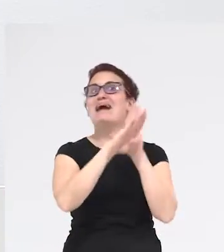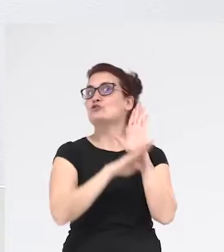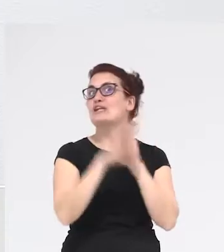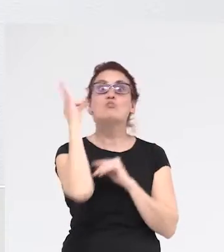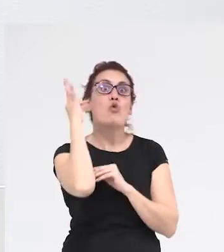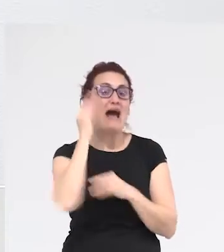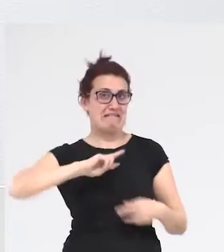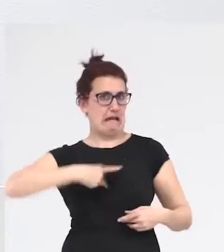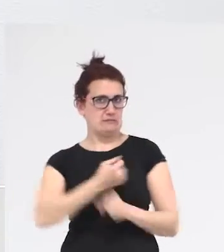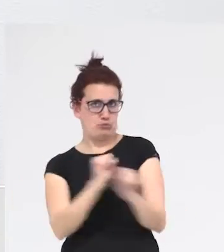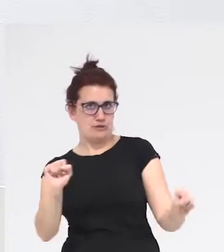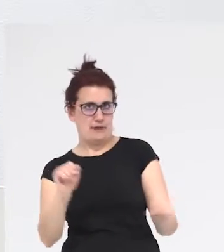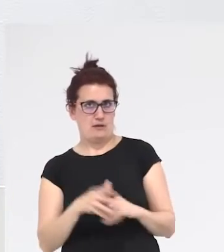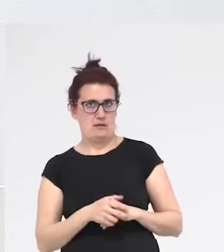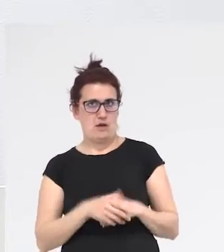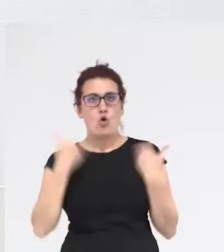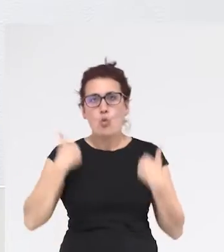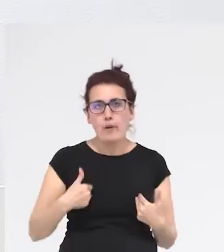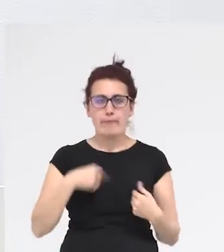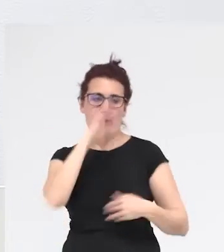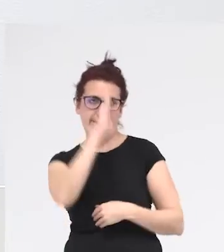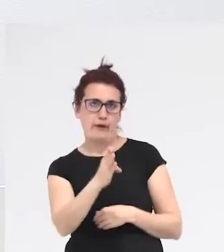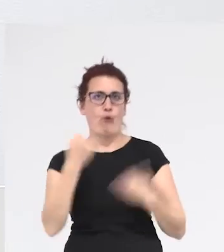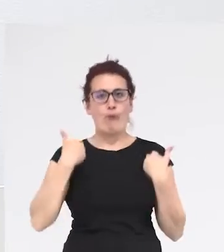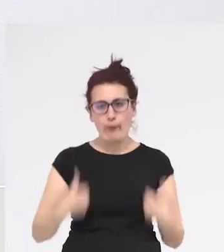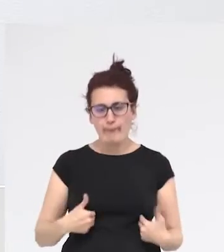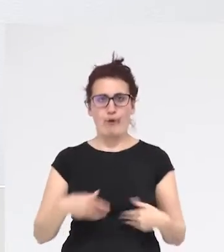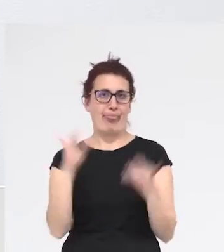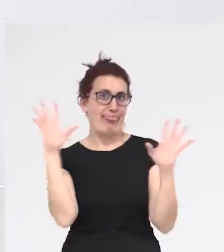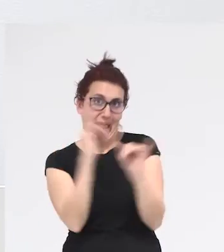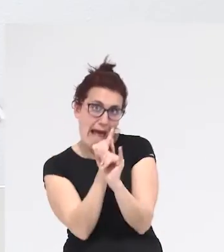es un cuerpo cis, es un cuerpo blanco, es un cuerpo hetero, es un cuerpo delgado,